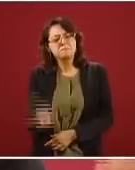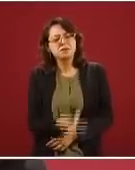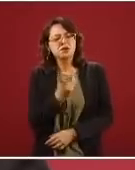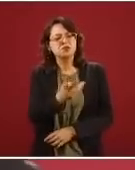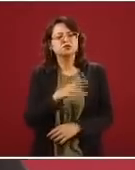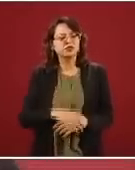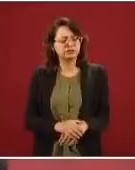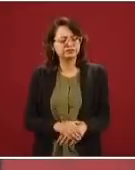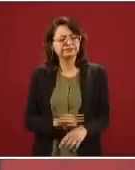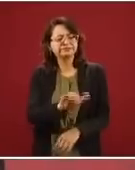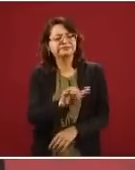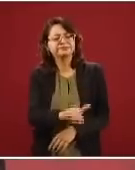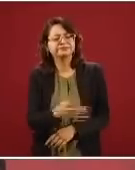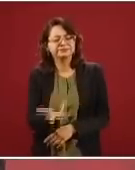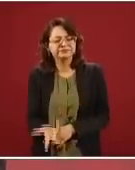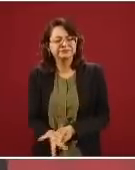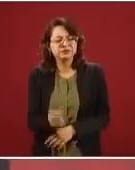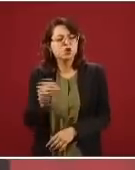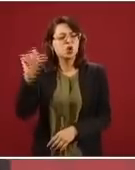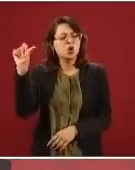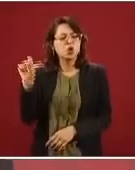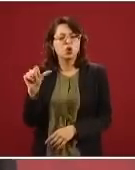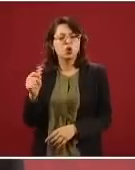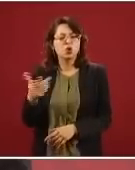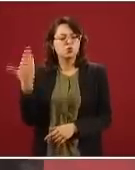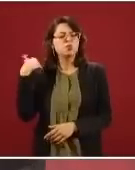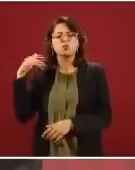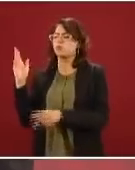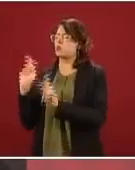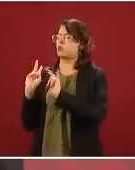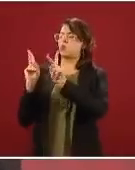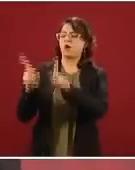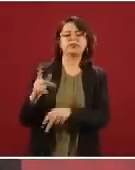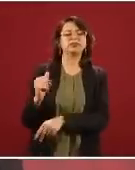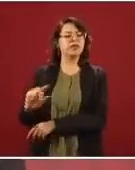a ver, ¿por qué fue el puente